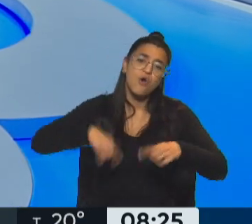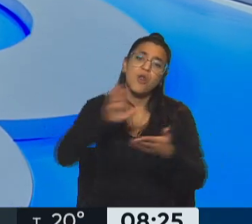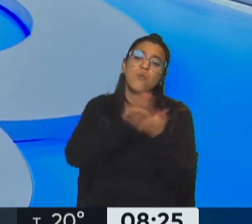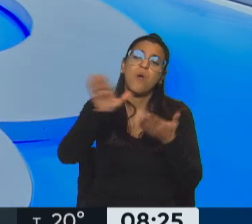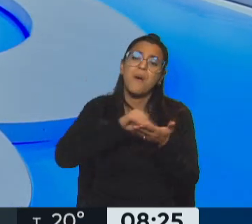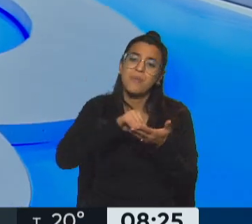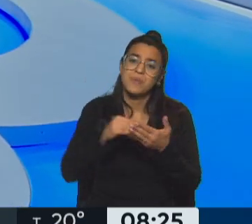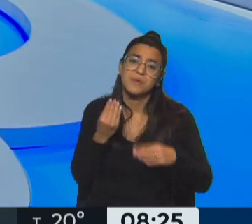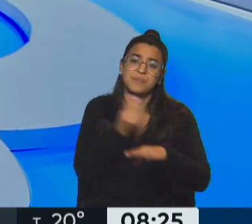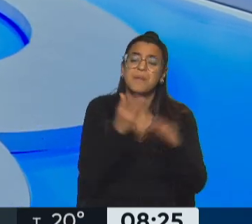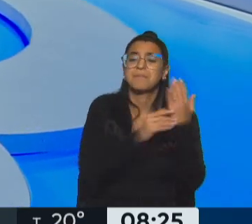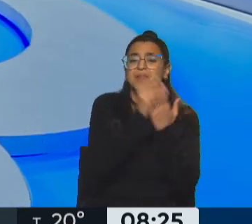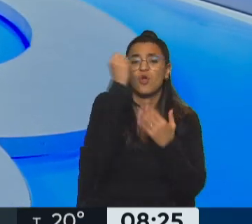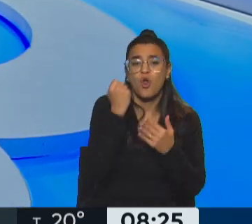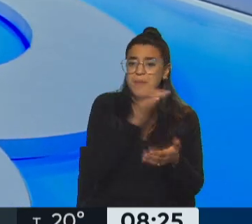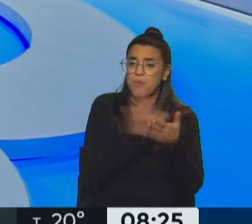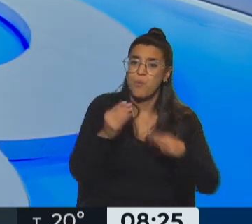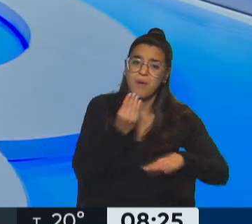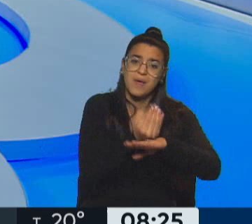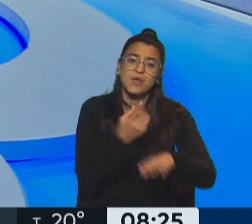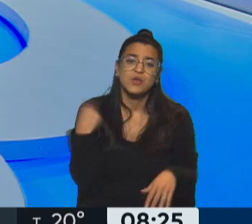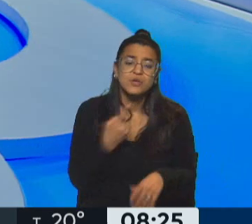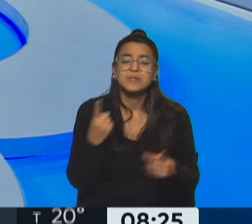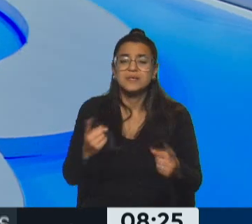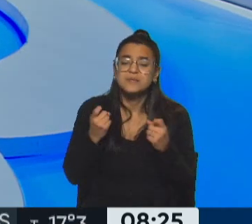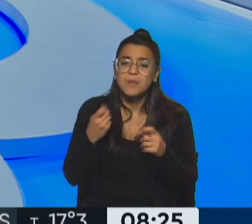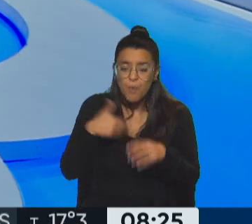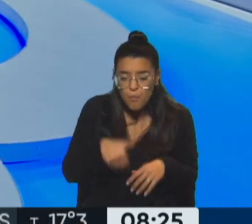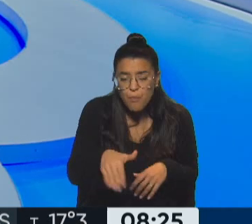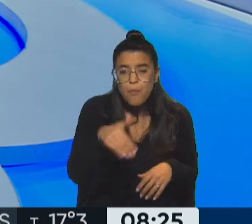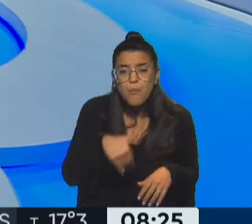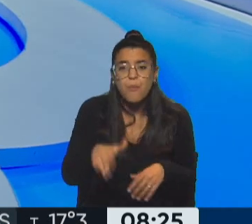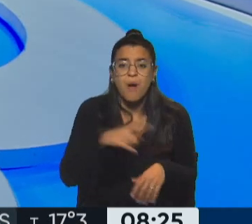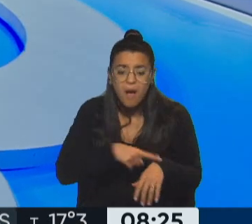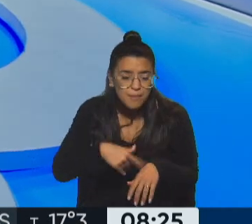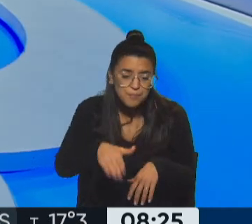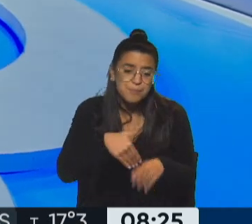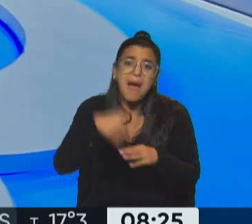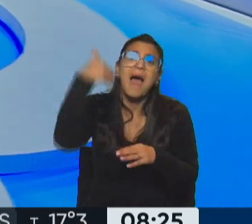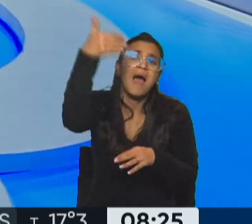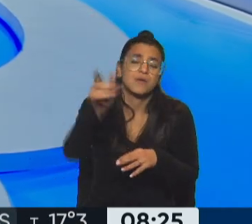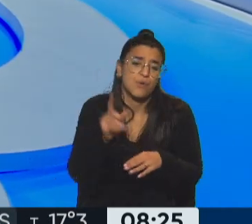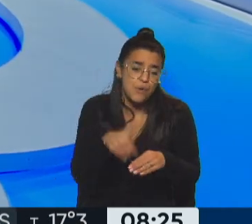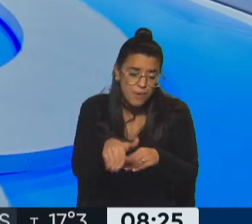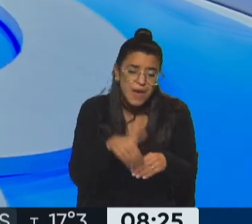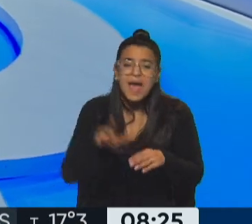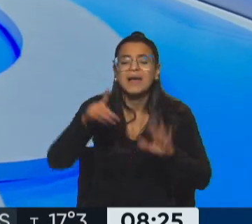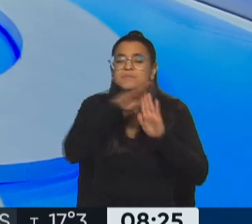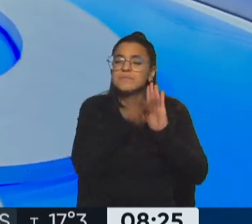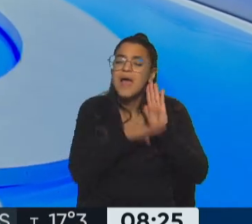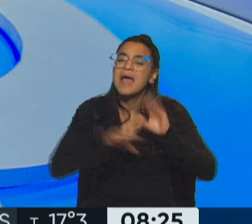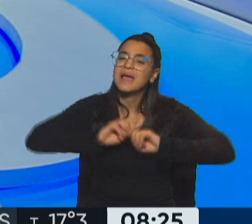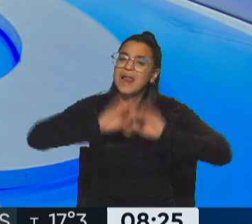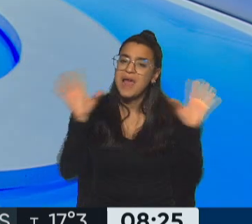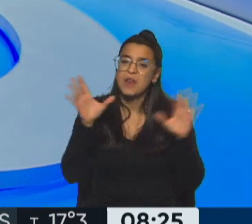administración del Ministerio de Economía, que necesitamos, obviamente, que en los próximos minutos, horas, no mucho más de eso, de reglas claras. Lo